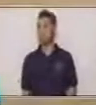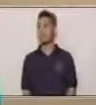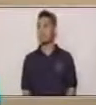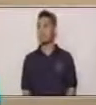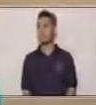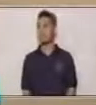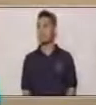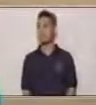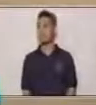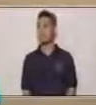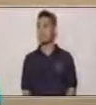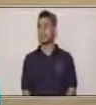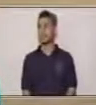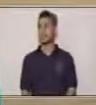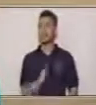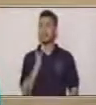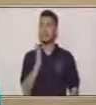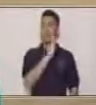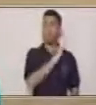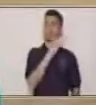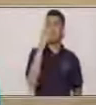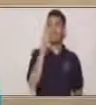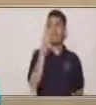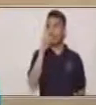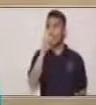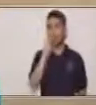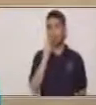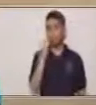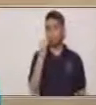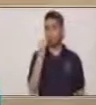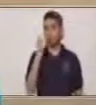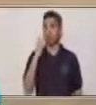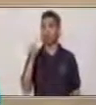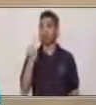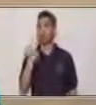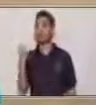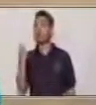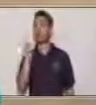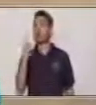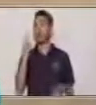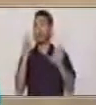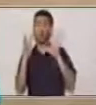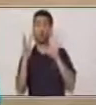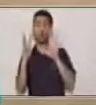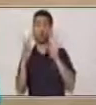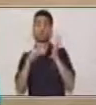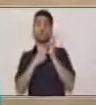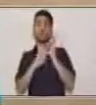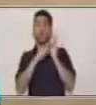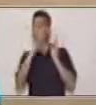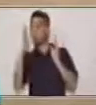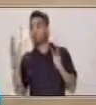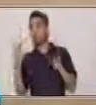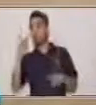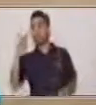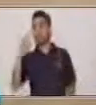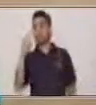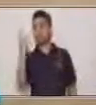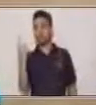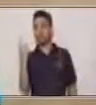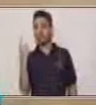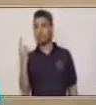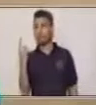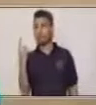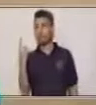Recuerda que acá no hay número en la decena porque solo contamos con un número que pertenece a la unidad. A la